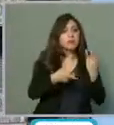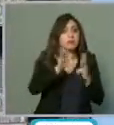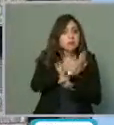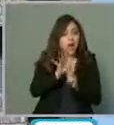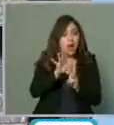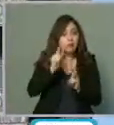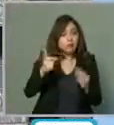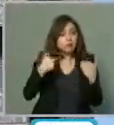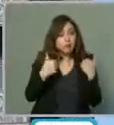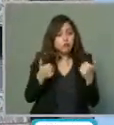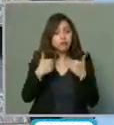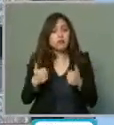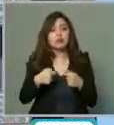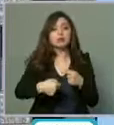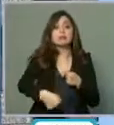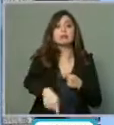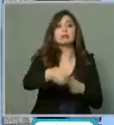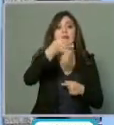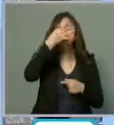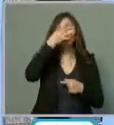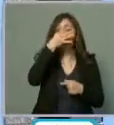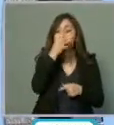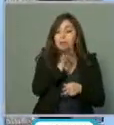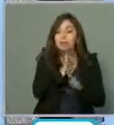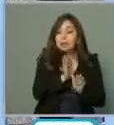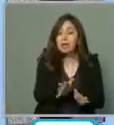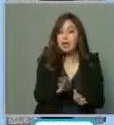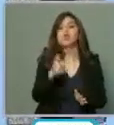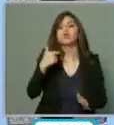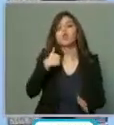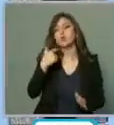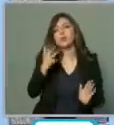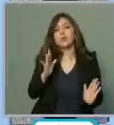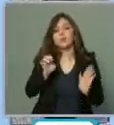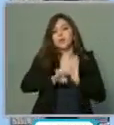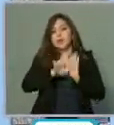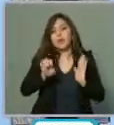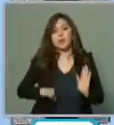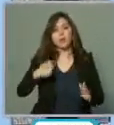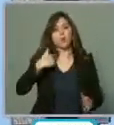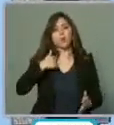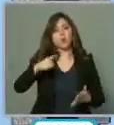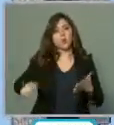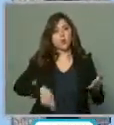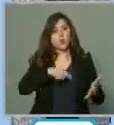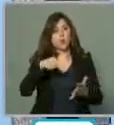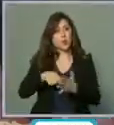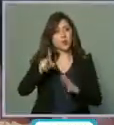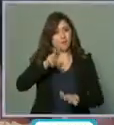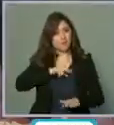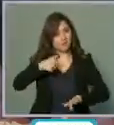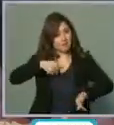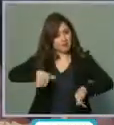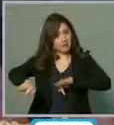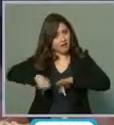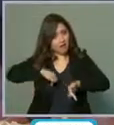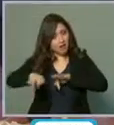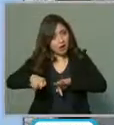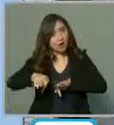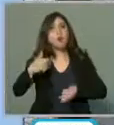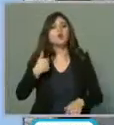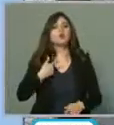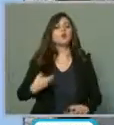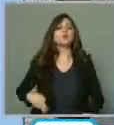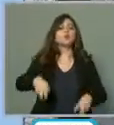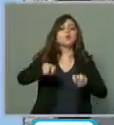esa plataforma cercana, a mí me gusta mucho en el lugar donde yo trabajo, me gusta ir y sentarme en el